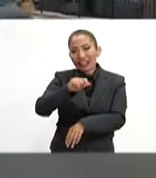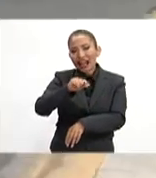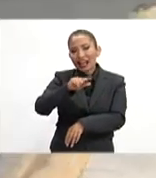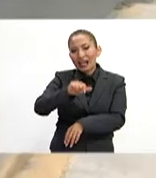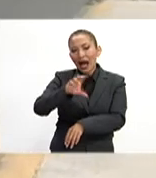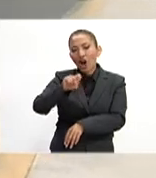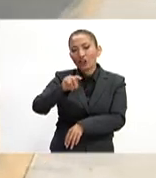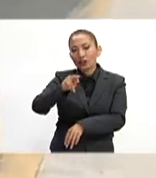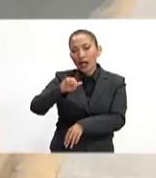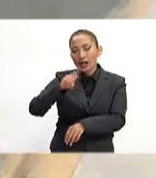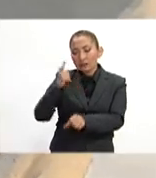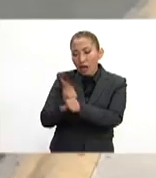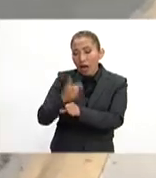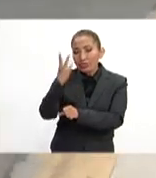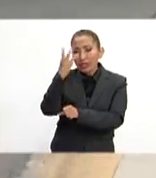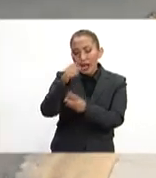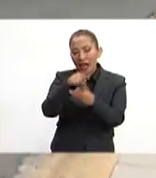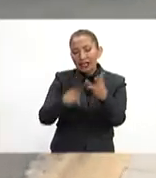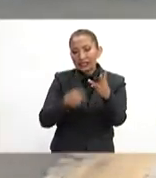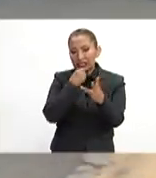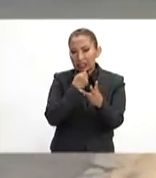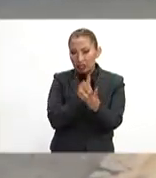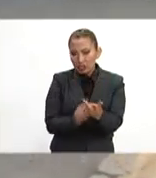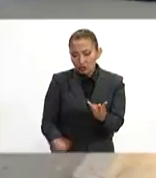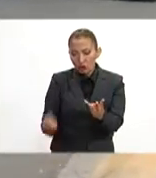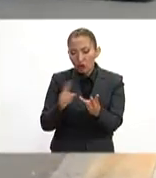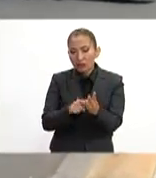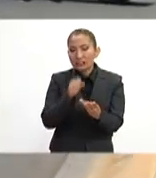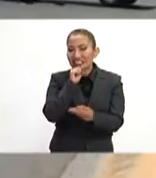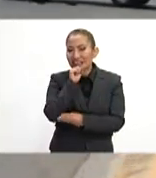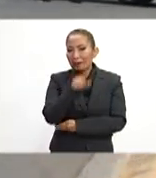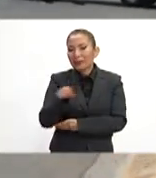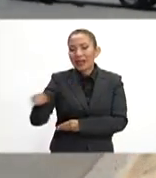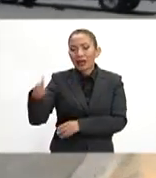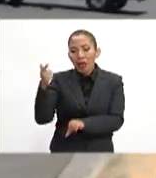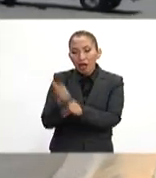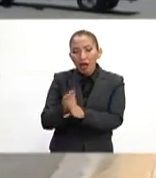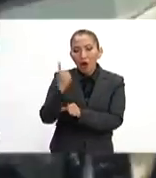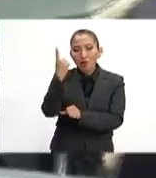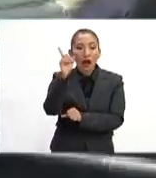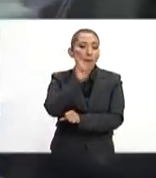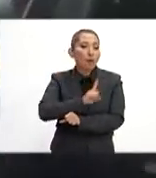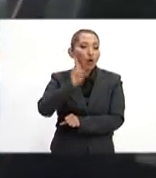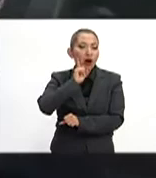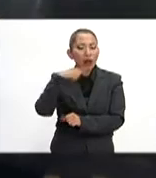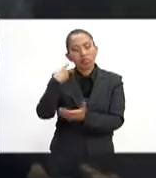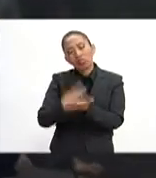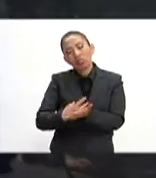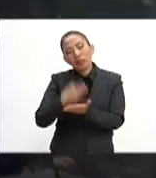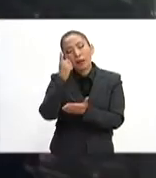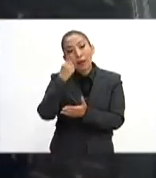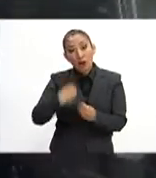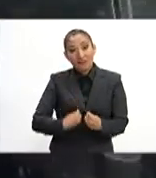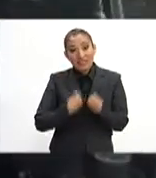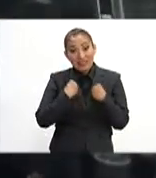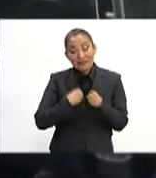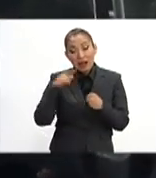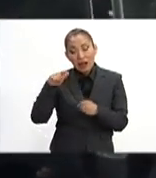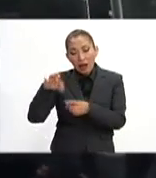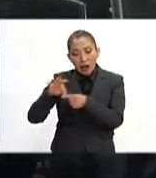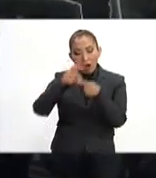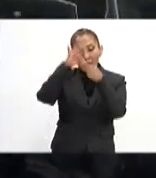Contreras, de los cuales 3 eran menores de edad. Además, se localizó a una mujer inconsciente pero con vida, quien